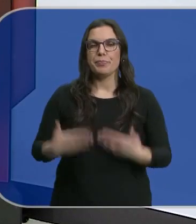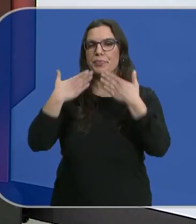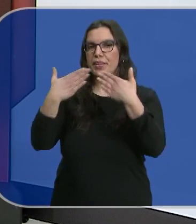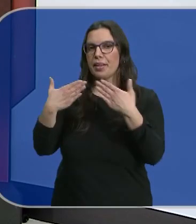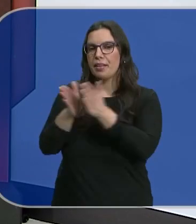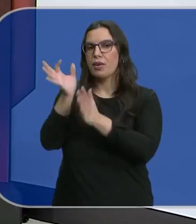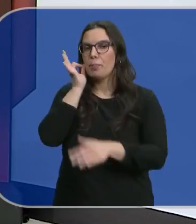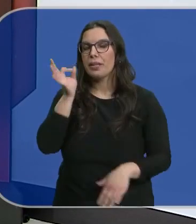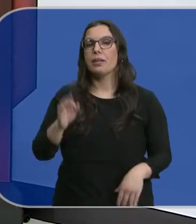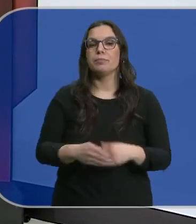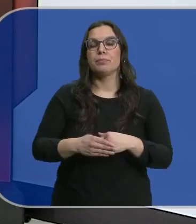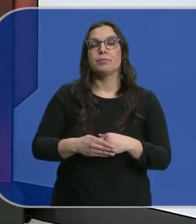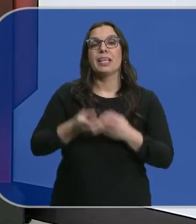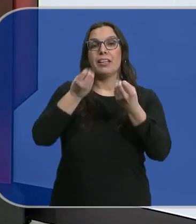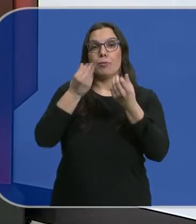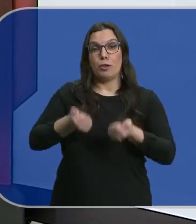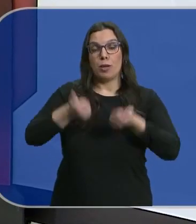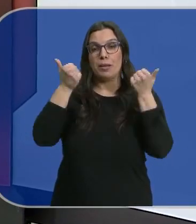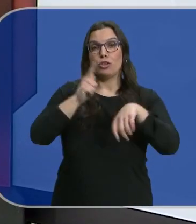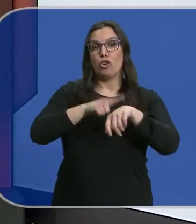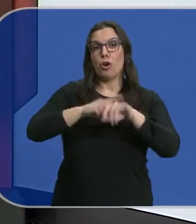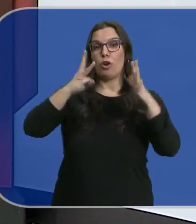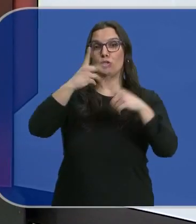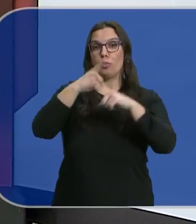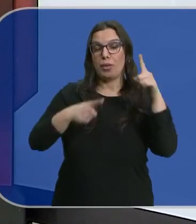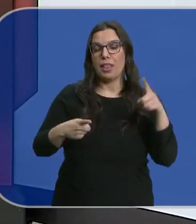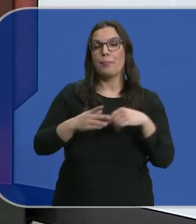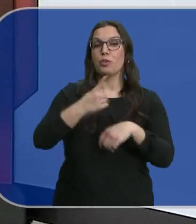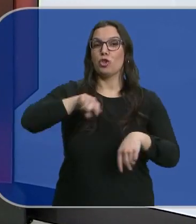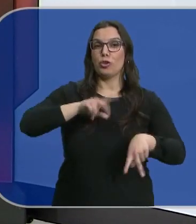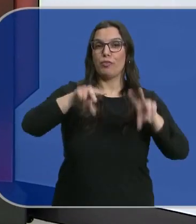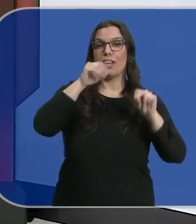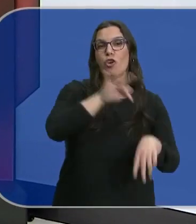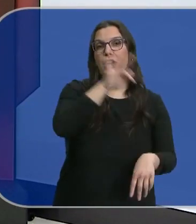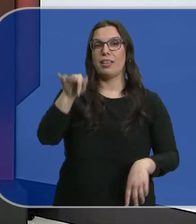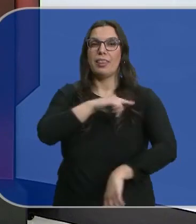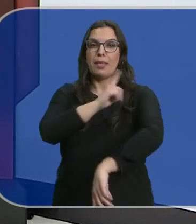Muchas gracias, Eneca. Seguirán puntualmente informados a partir de las 8:30. Nosotros nos vamos, se quedan